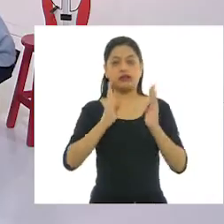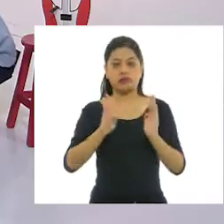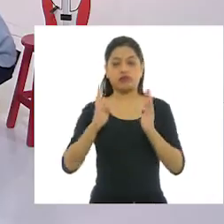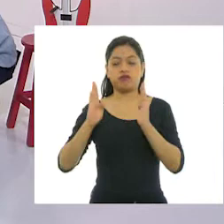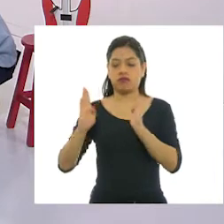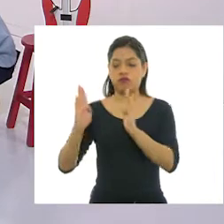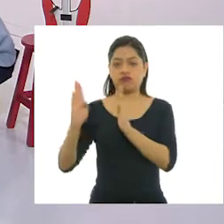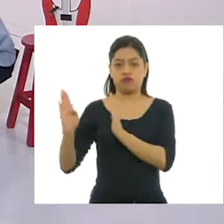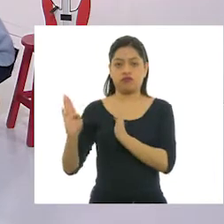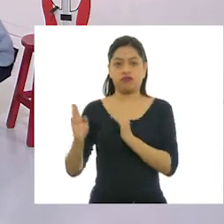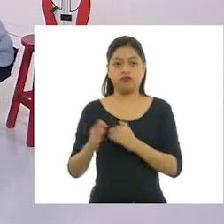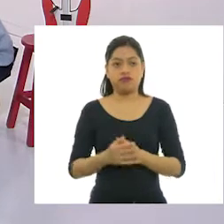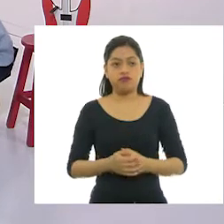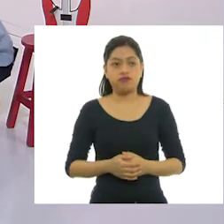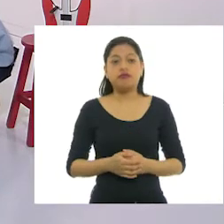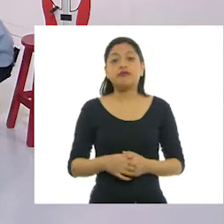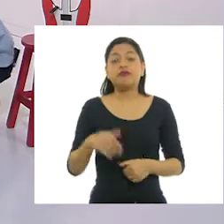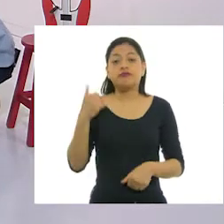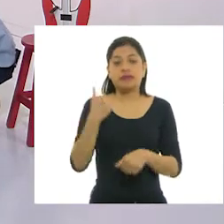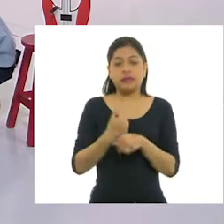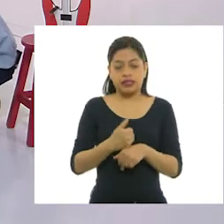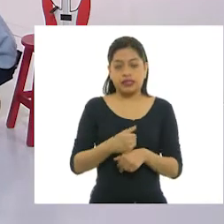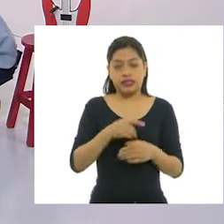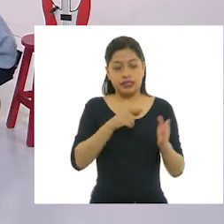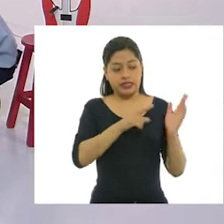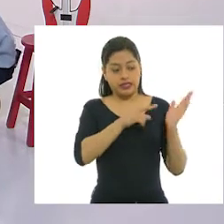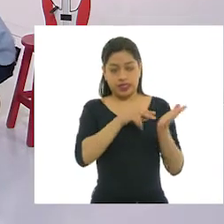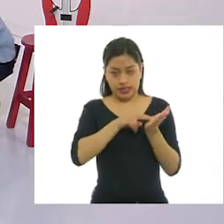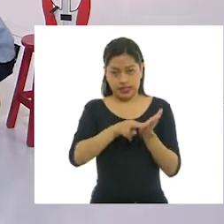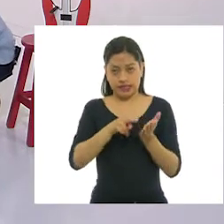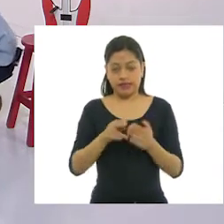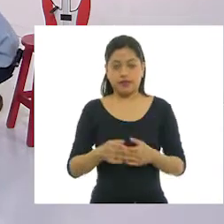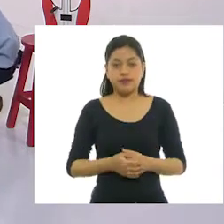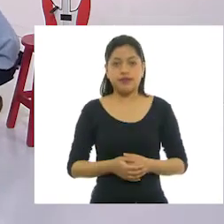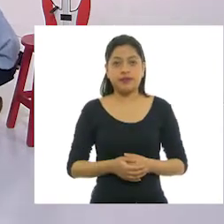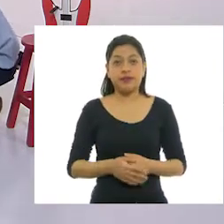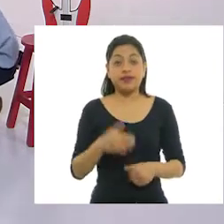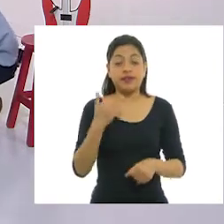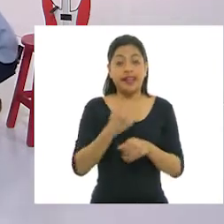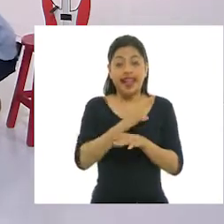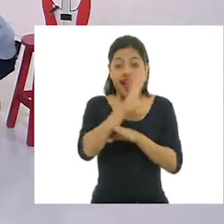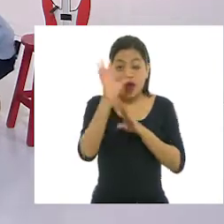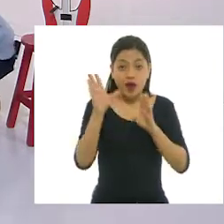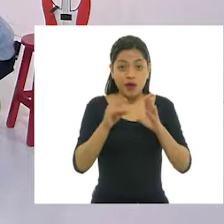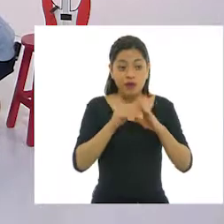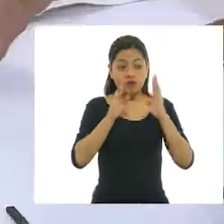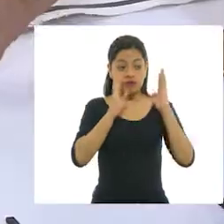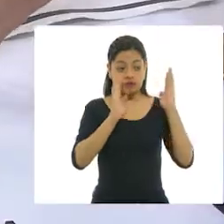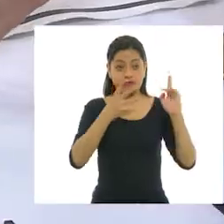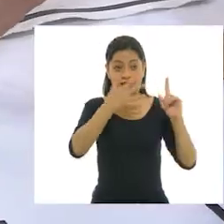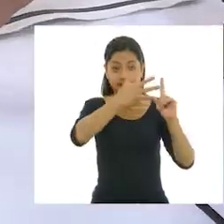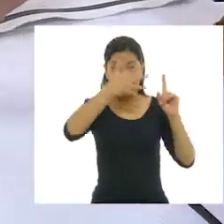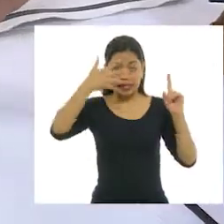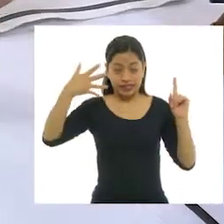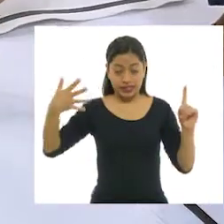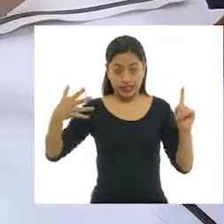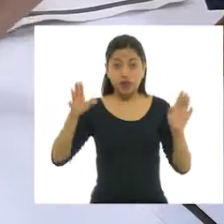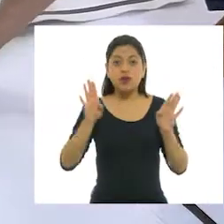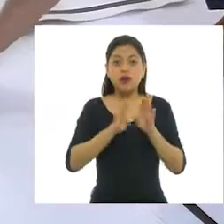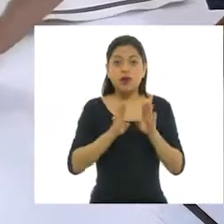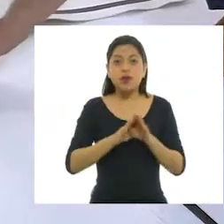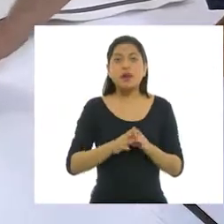cada uno de esos tiempos, que en este caso es la negra. Entonces, para tener un compás completo, como la redonda dura 4